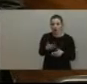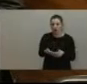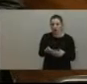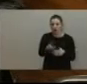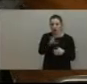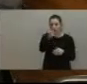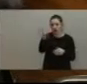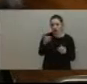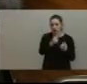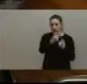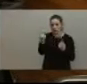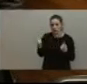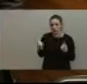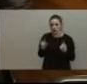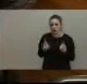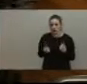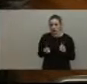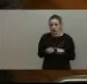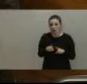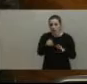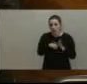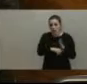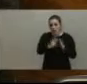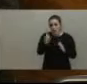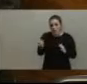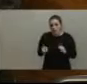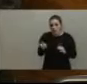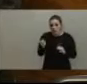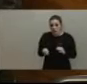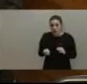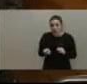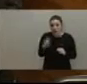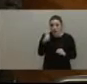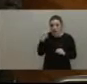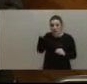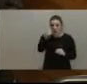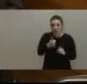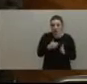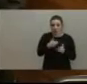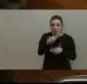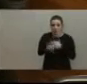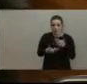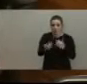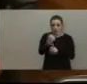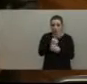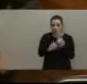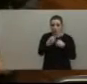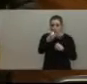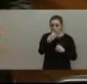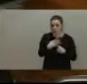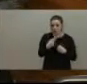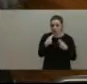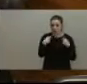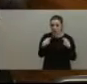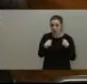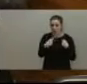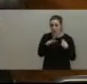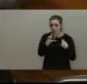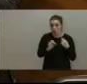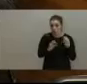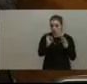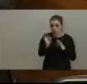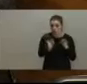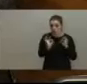región como complemento de otras medidas tradicionales de progreso económico. Pues bien, señoría, de esos 50